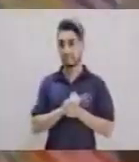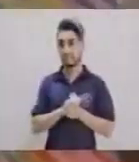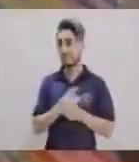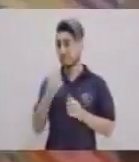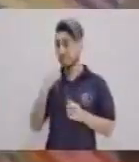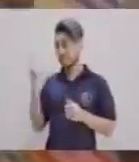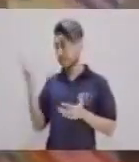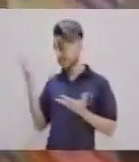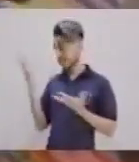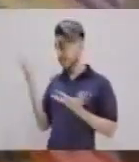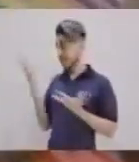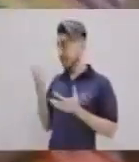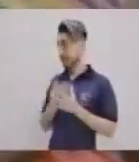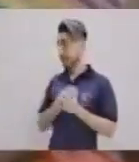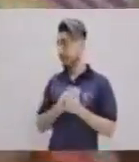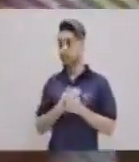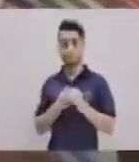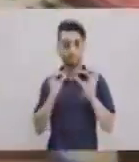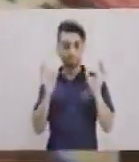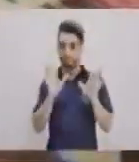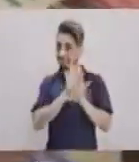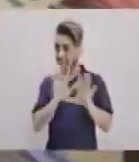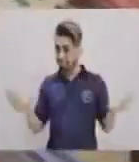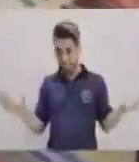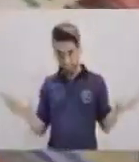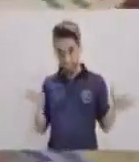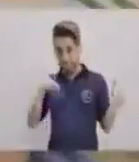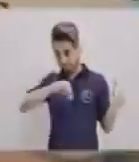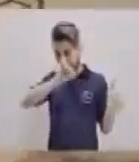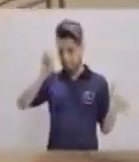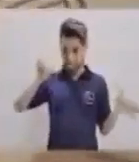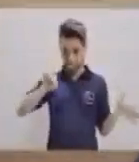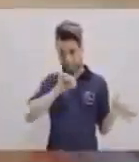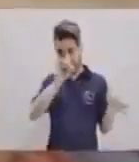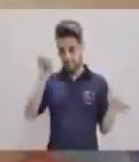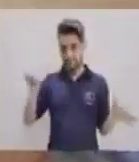entonces como podrán observar, ya he terminado el trazo